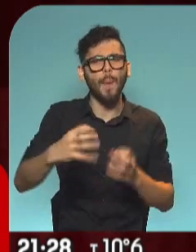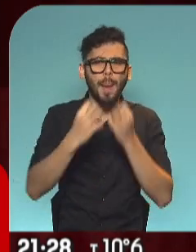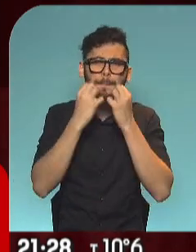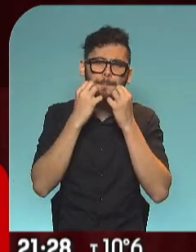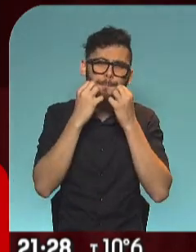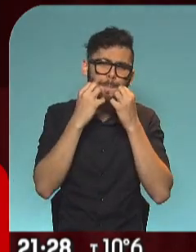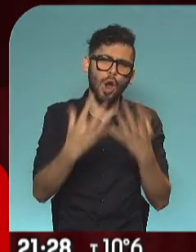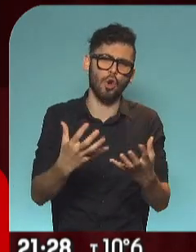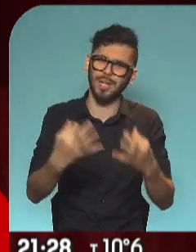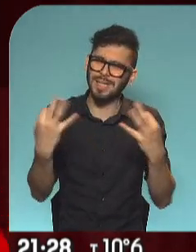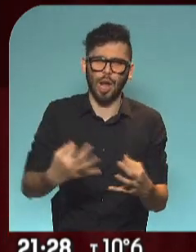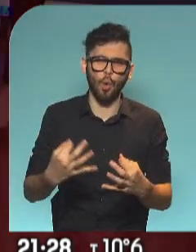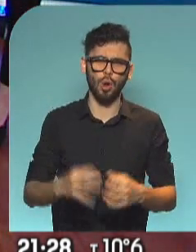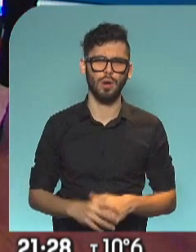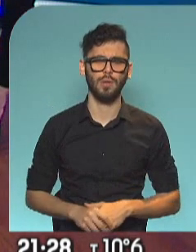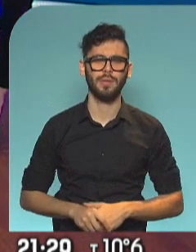strong recovery.